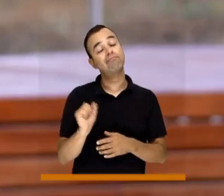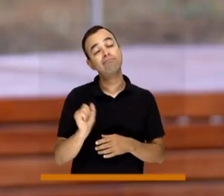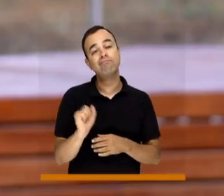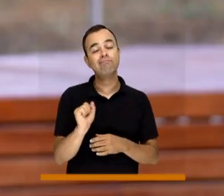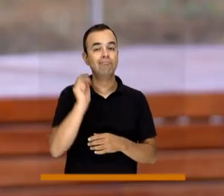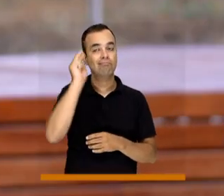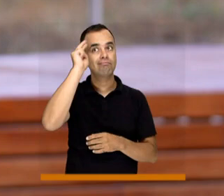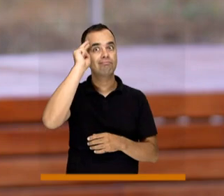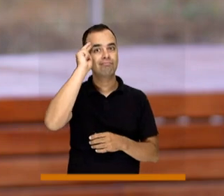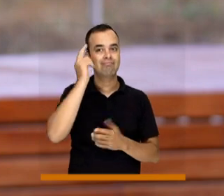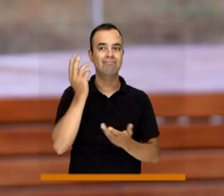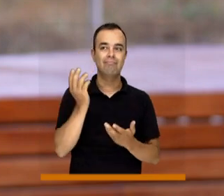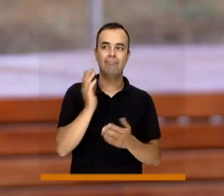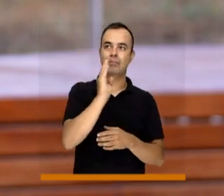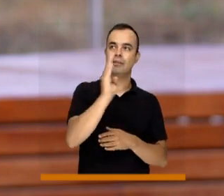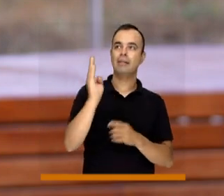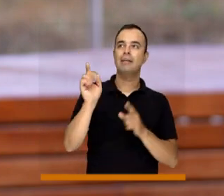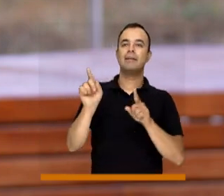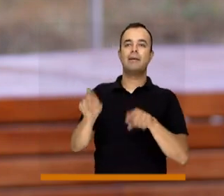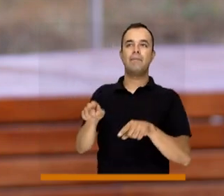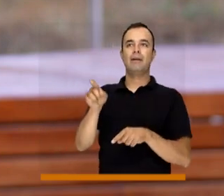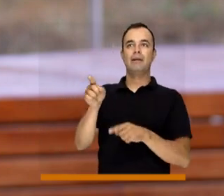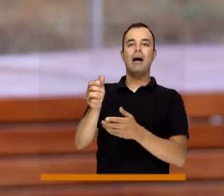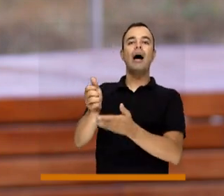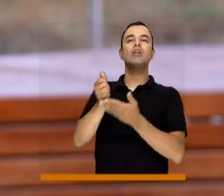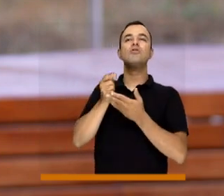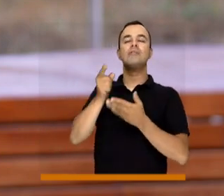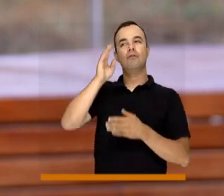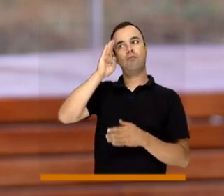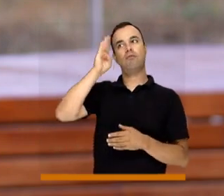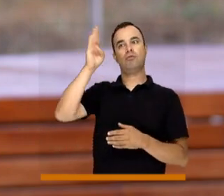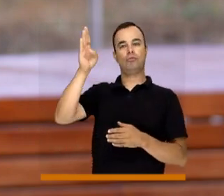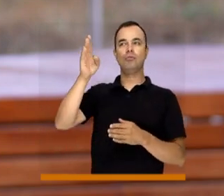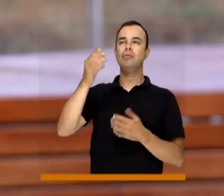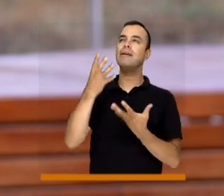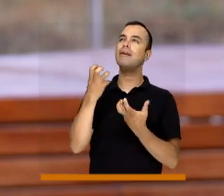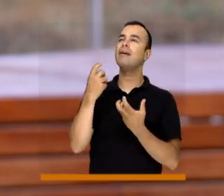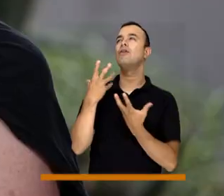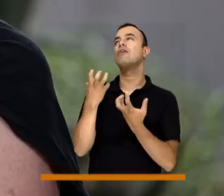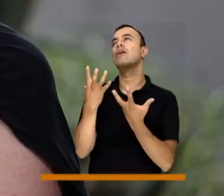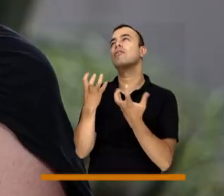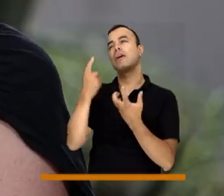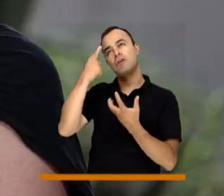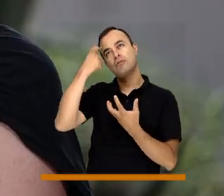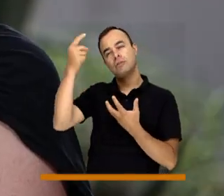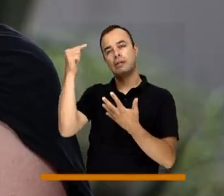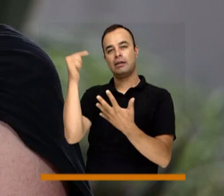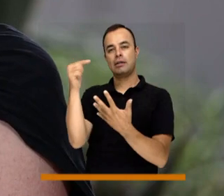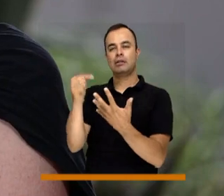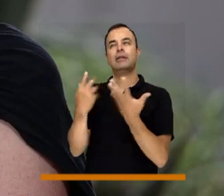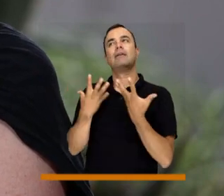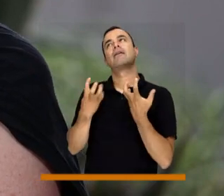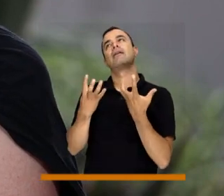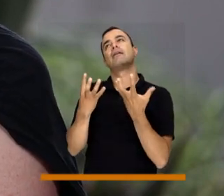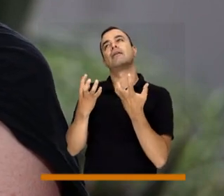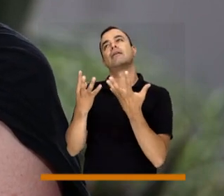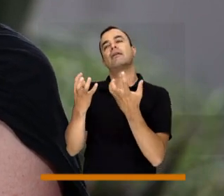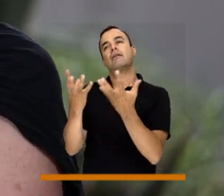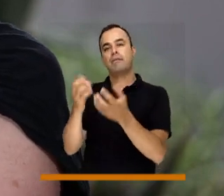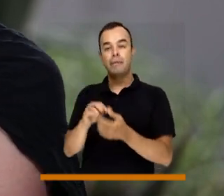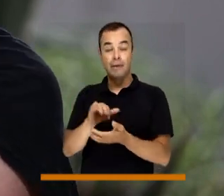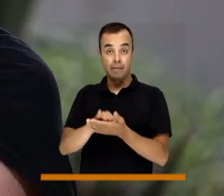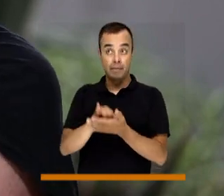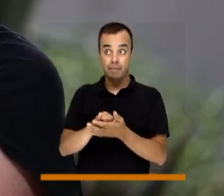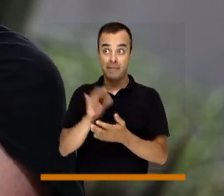que las bibliotecas nos conectan con esa opción de futuro, de poder soñar. Esa idea en